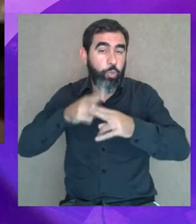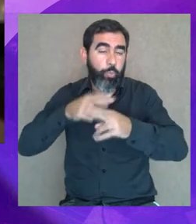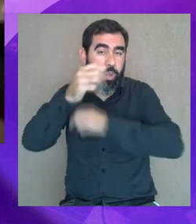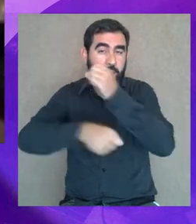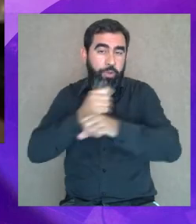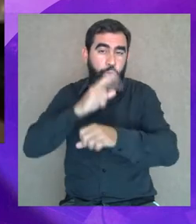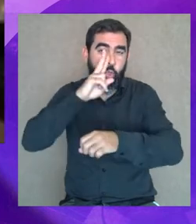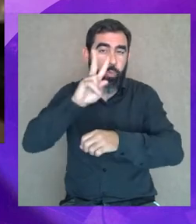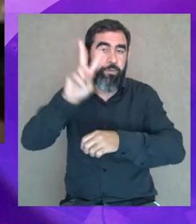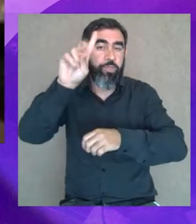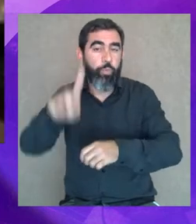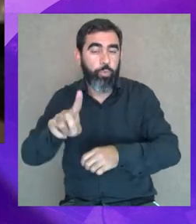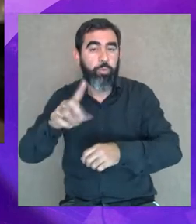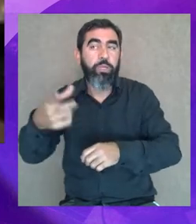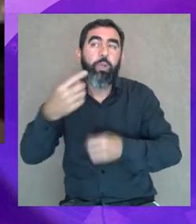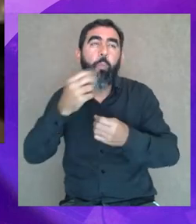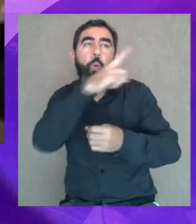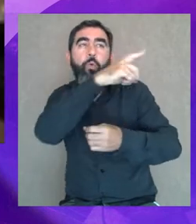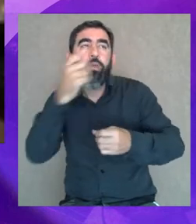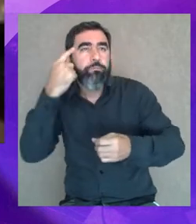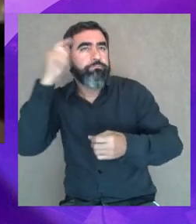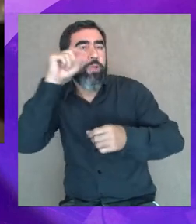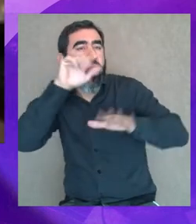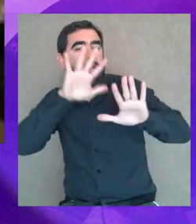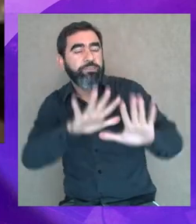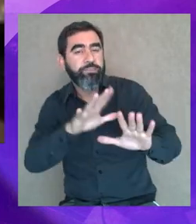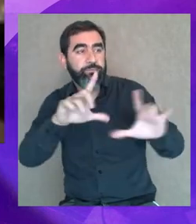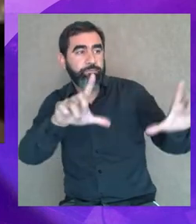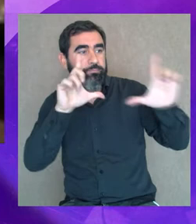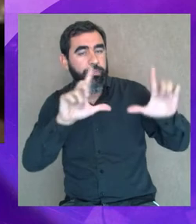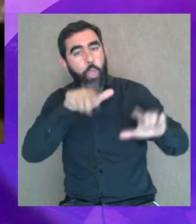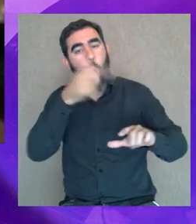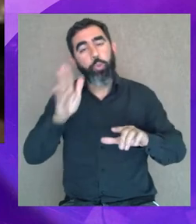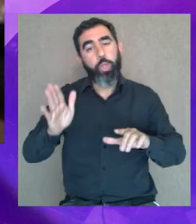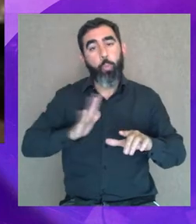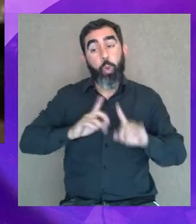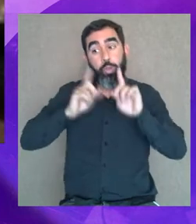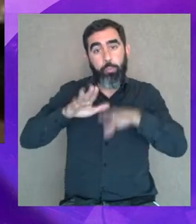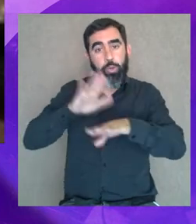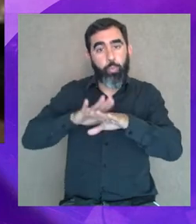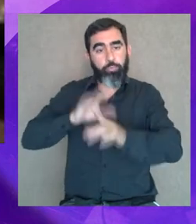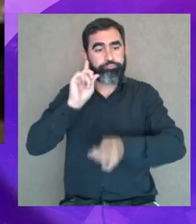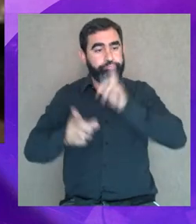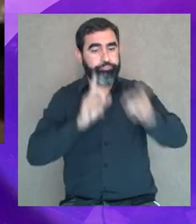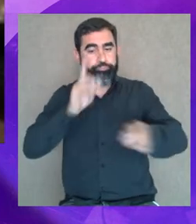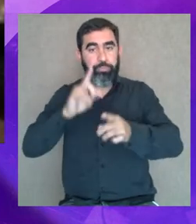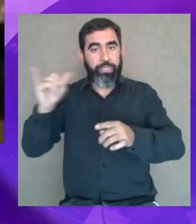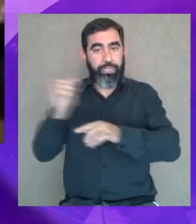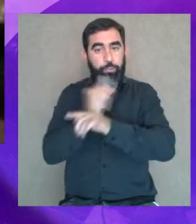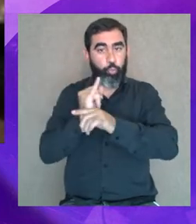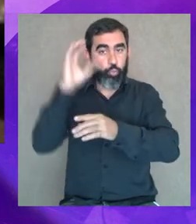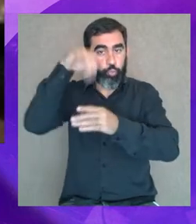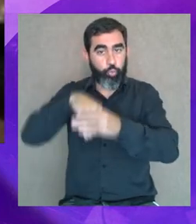2021 en que ha sido inspiradora esta figura para ti y otras mujeres que han ocupado cargos de liderazgo en esta